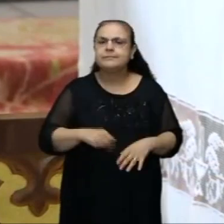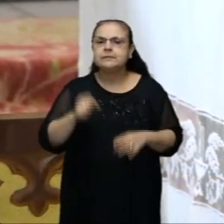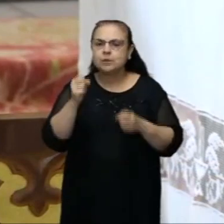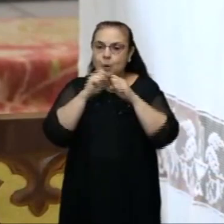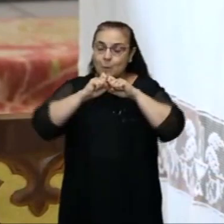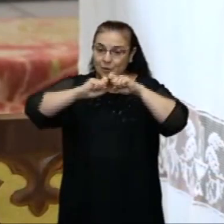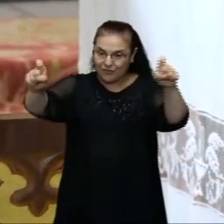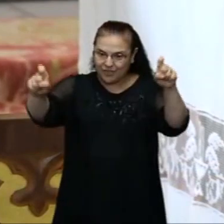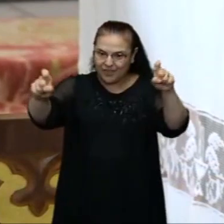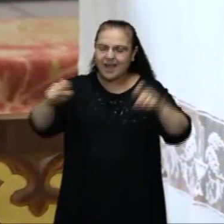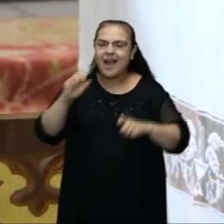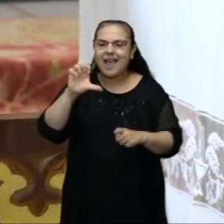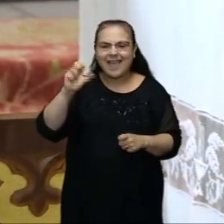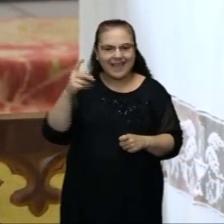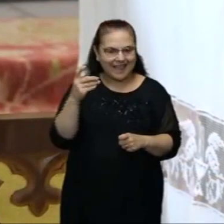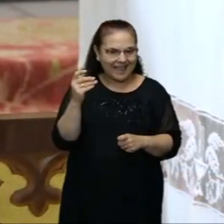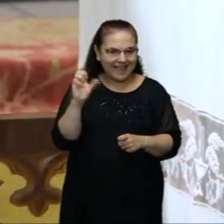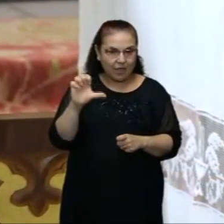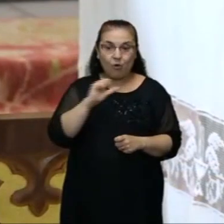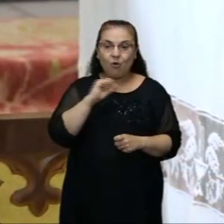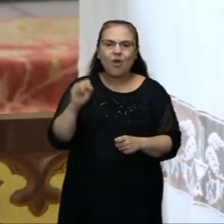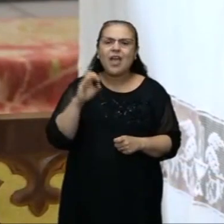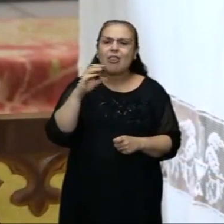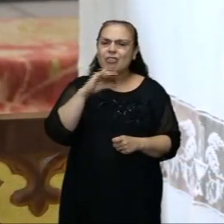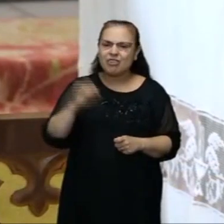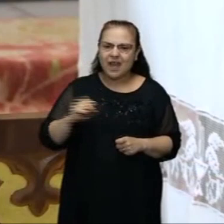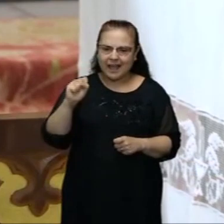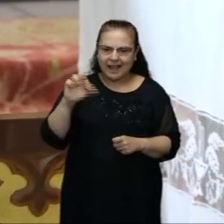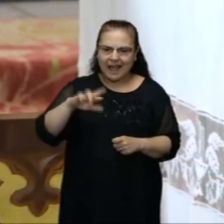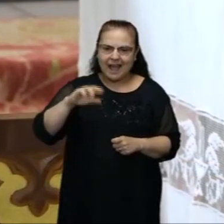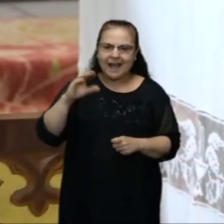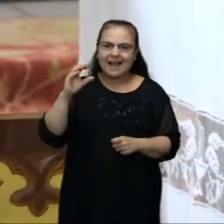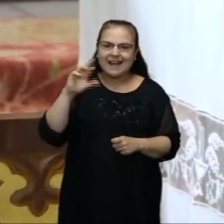profeta Ageo y de Zacarías, hijo de Ido.